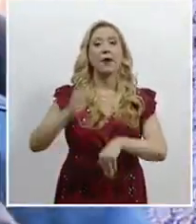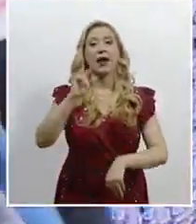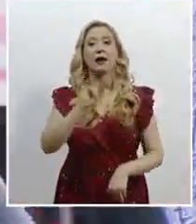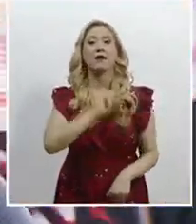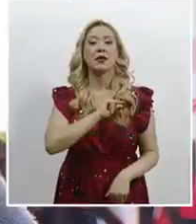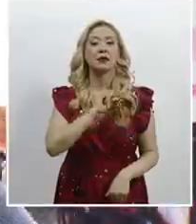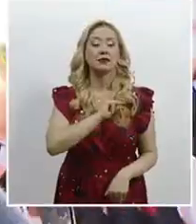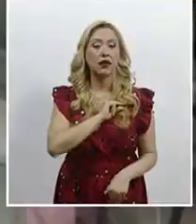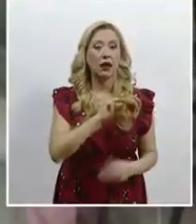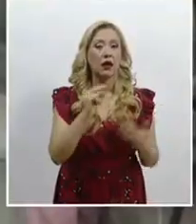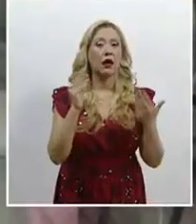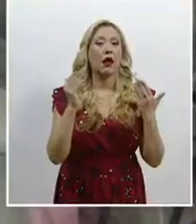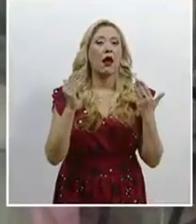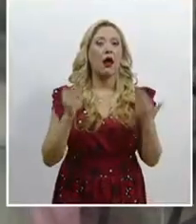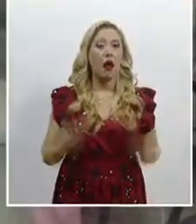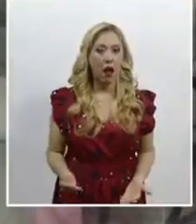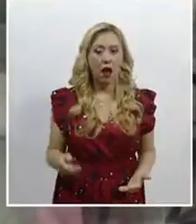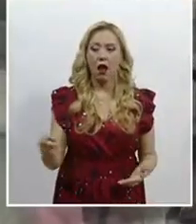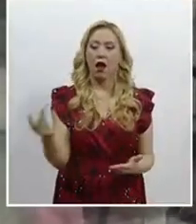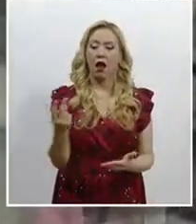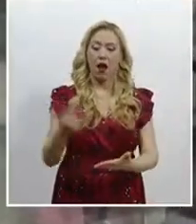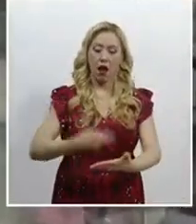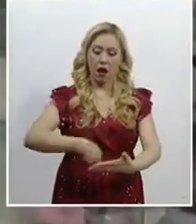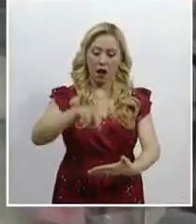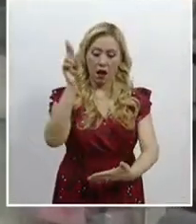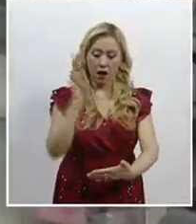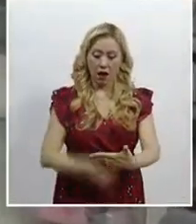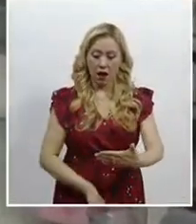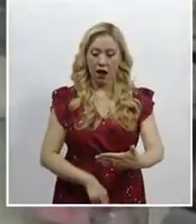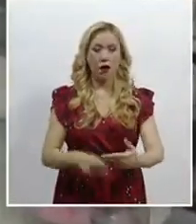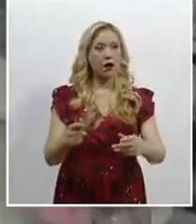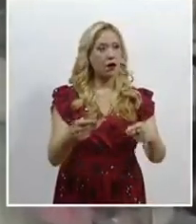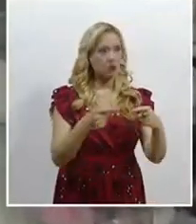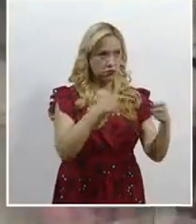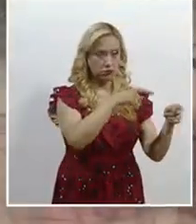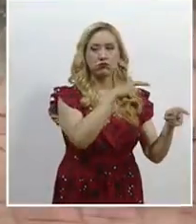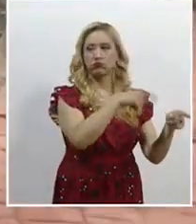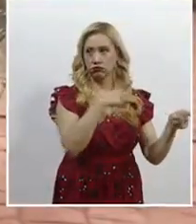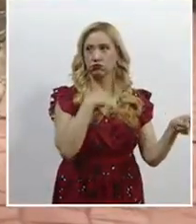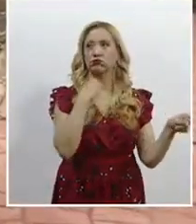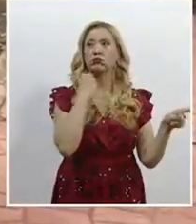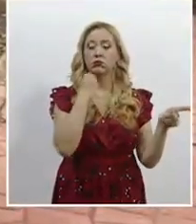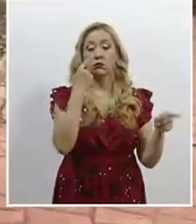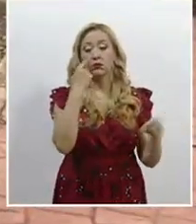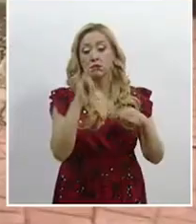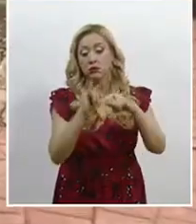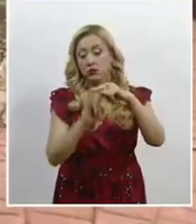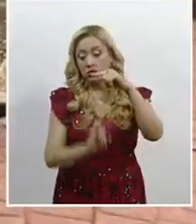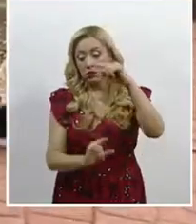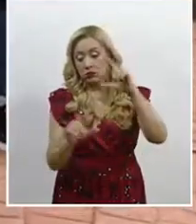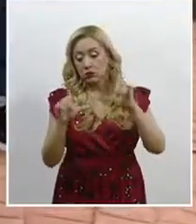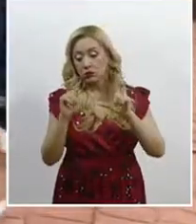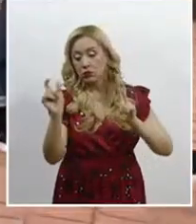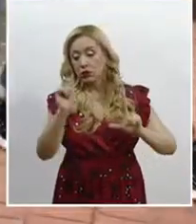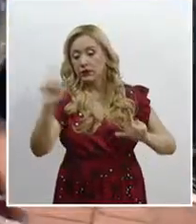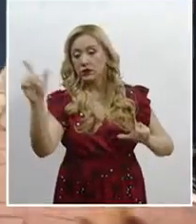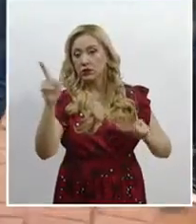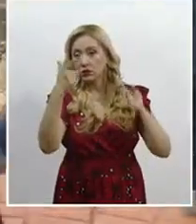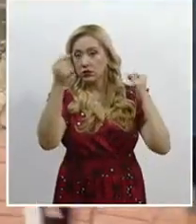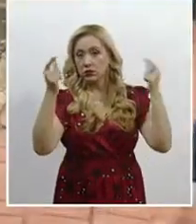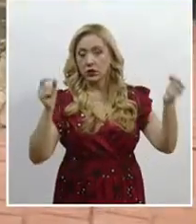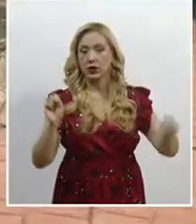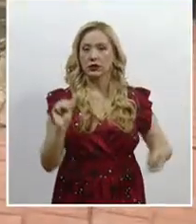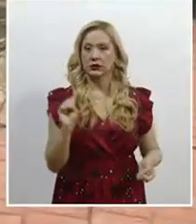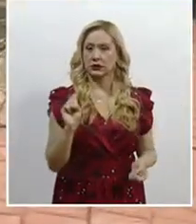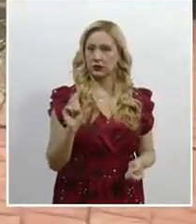es necesario que firme el escrito en el que se le designa como su defensor y proporcione su cédula profesional ante la autoridad competente.